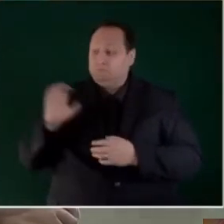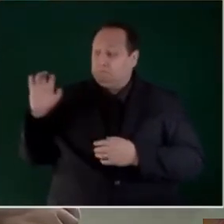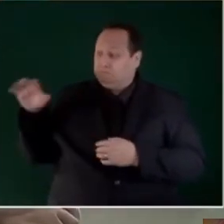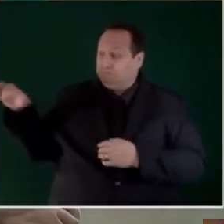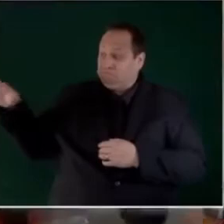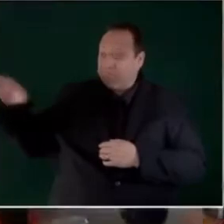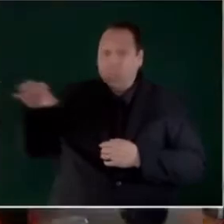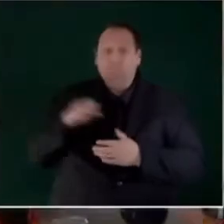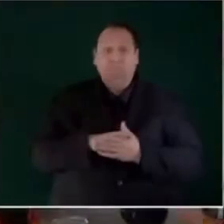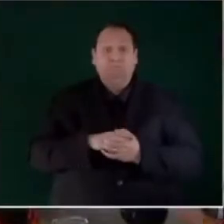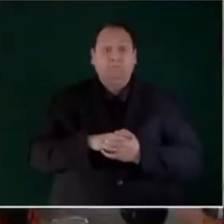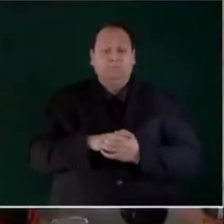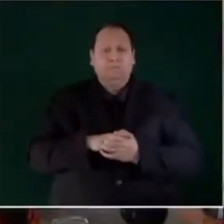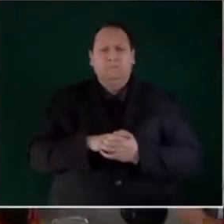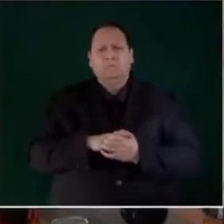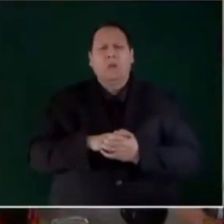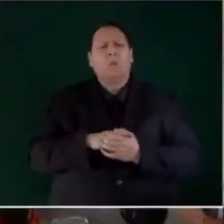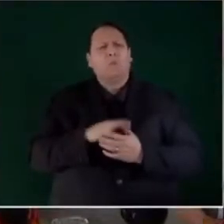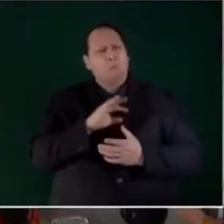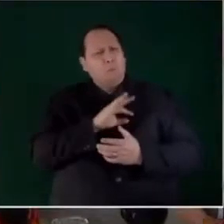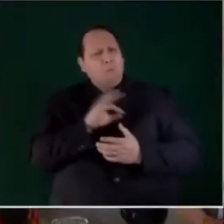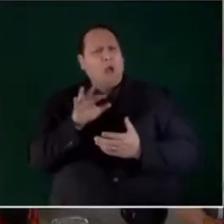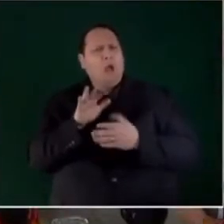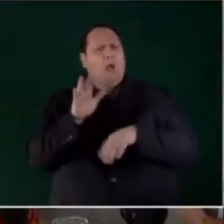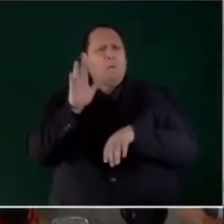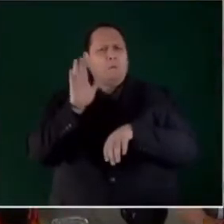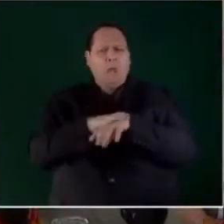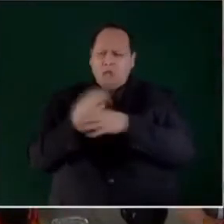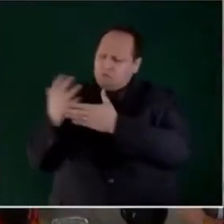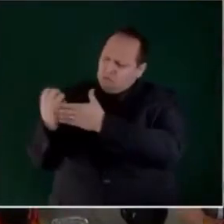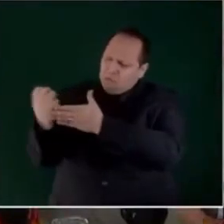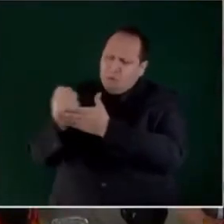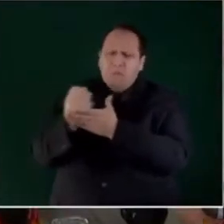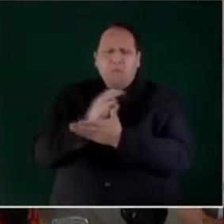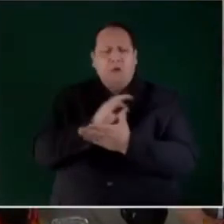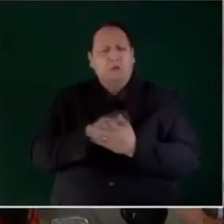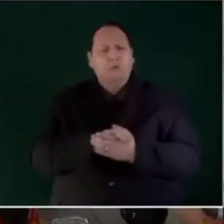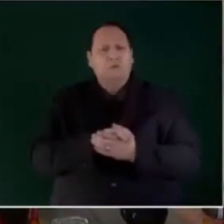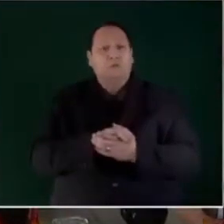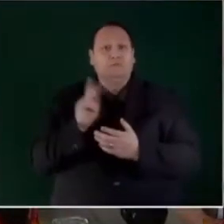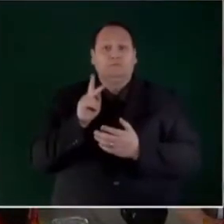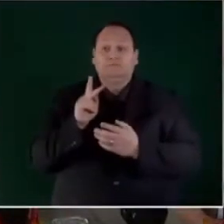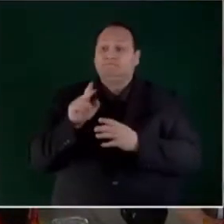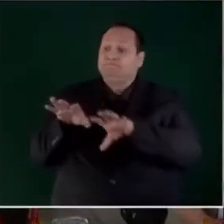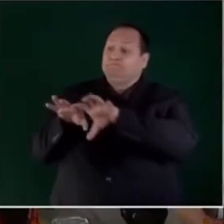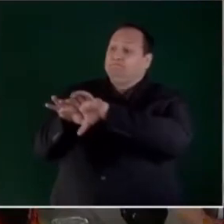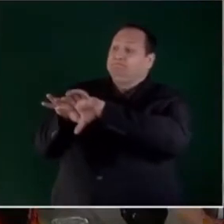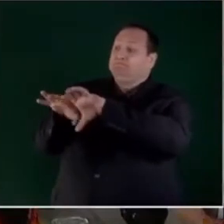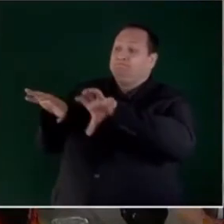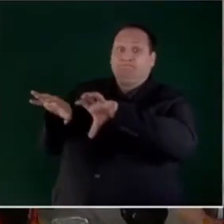secciones. Pudieron haber ganado más, pero se dividieron.